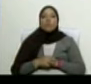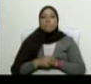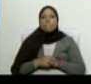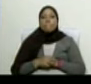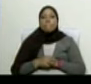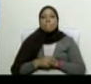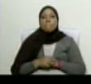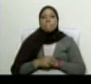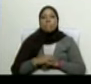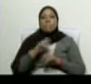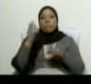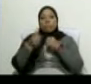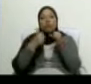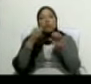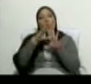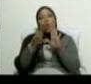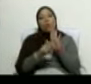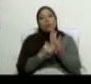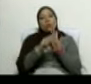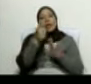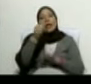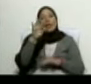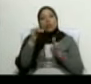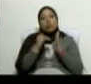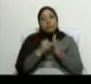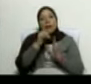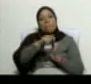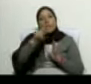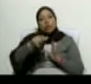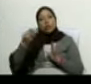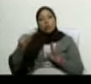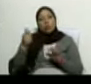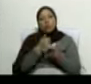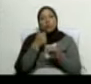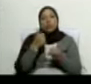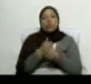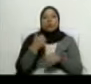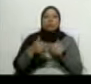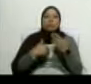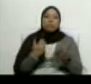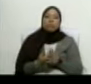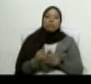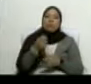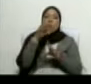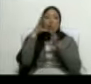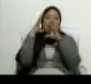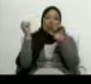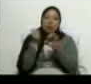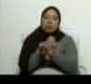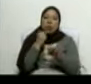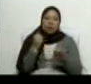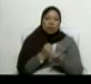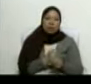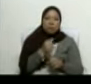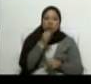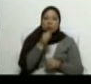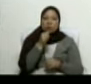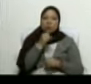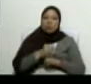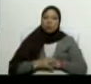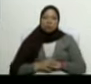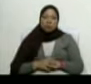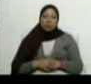que en esos cursos tenemos cerca de 14.000 personas que ya han tenido los distintos esquemas de diplomado, maestría, especialización. Dentro de